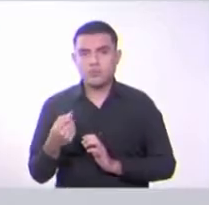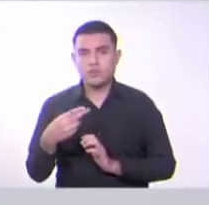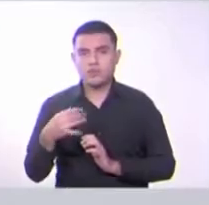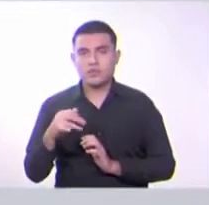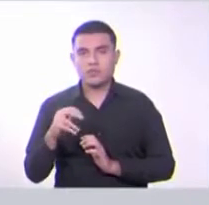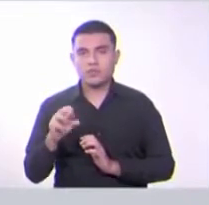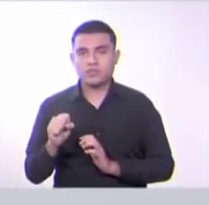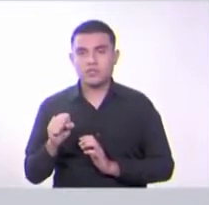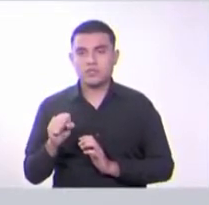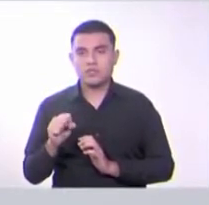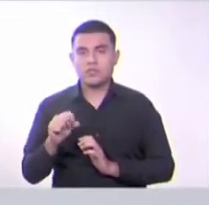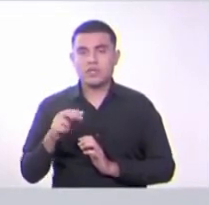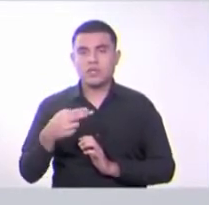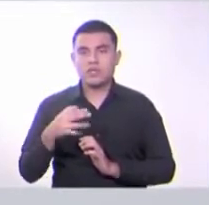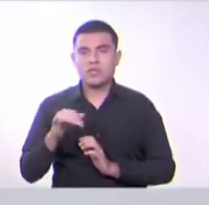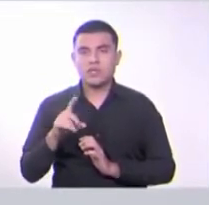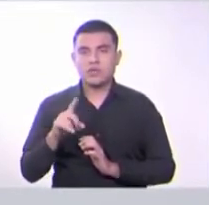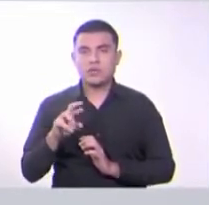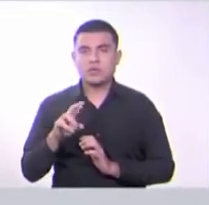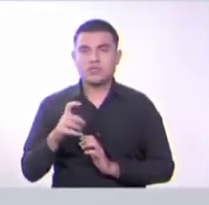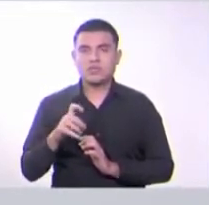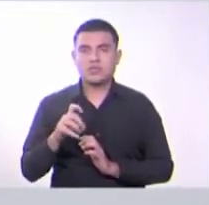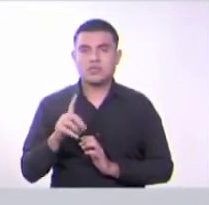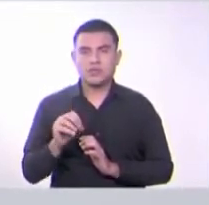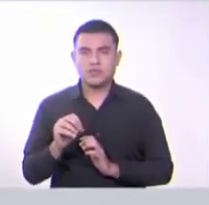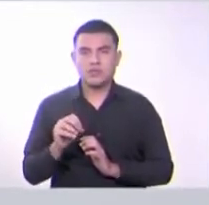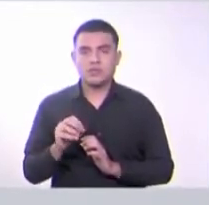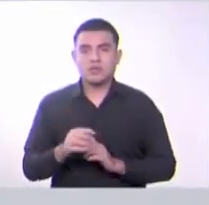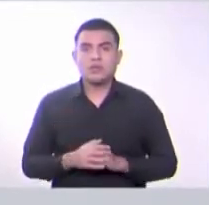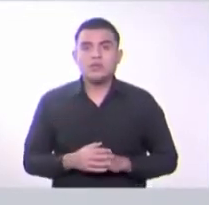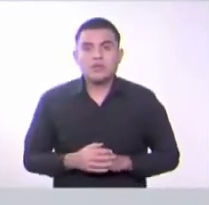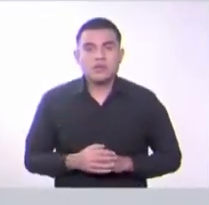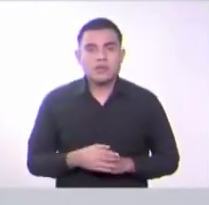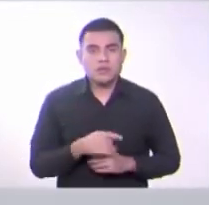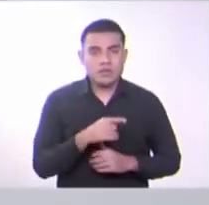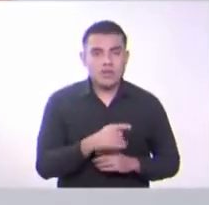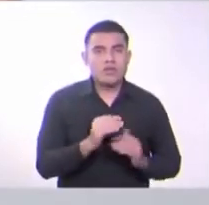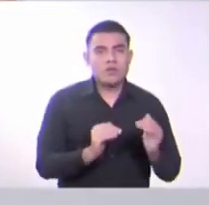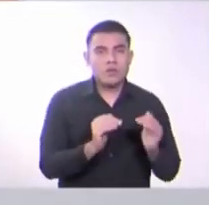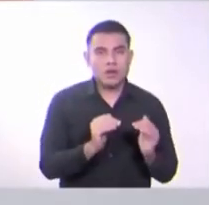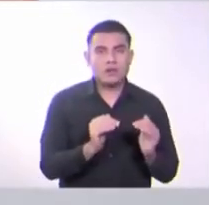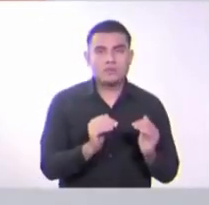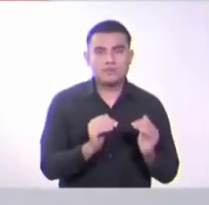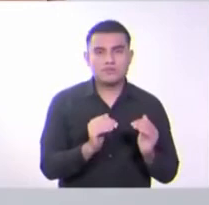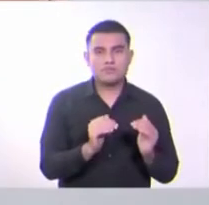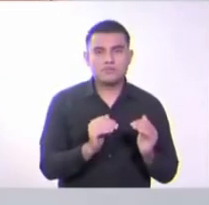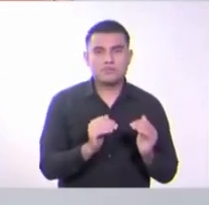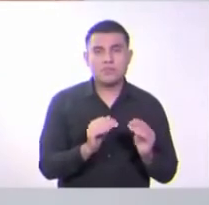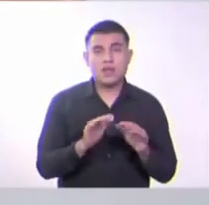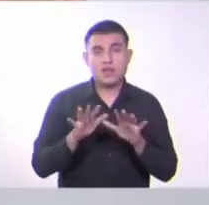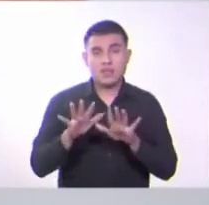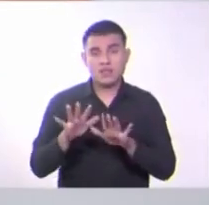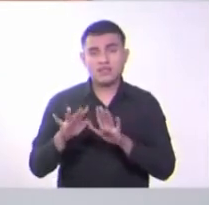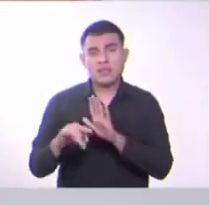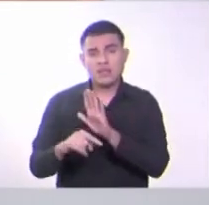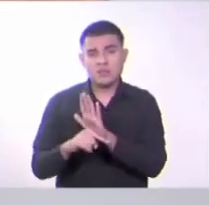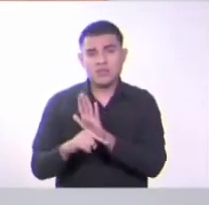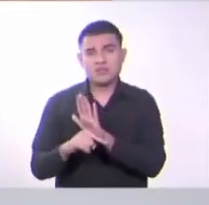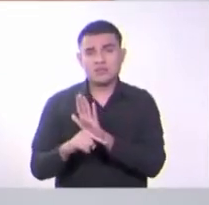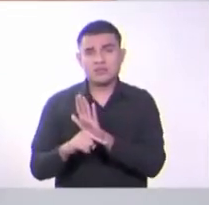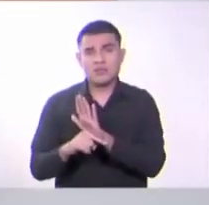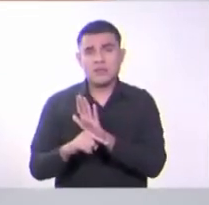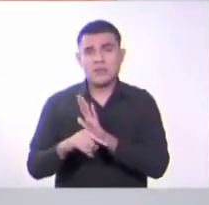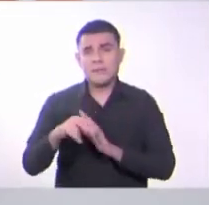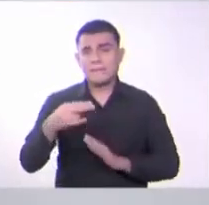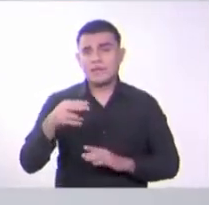Y la concentración de los iones hidróxido es igual a 10 a la menos